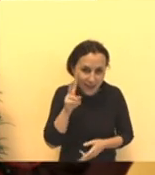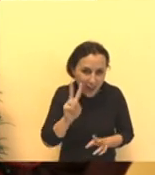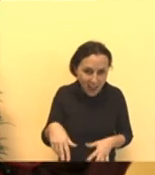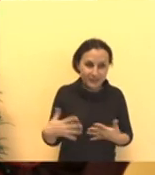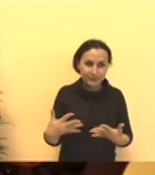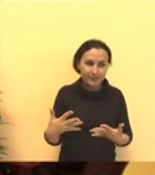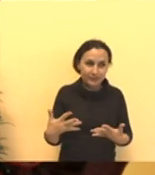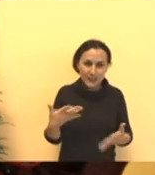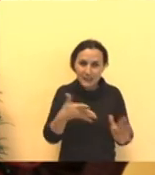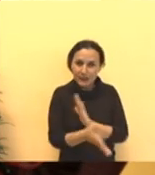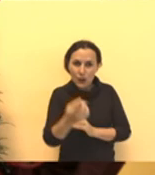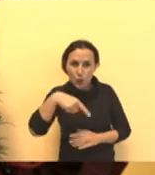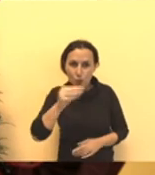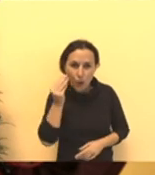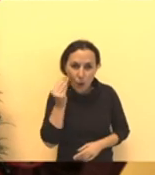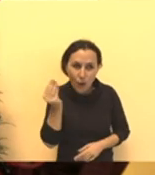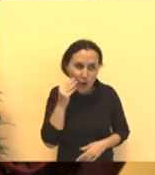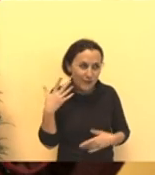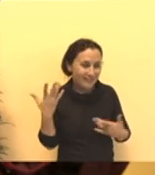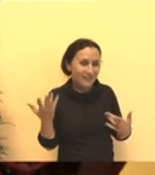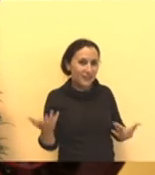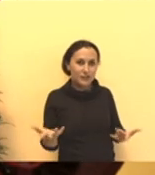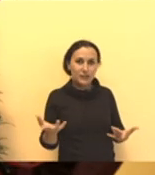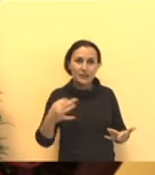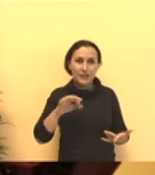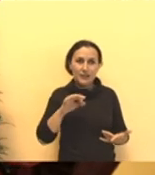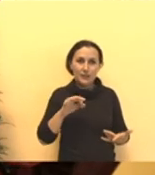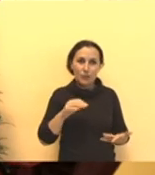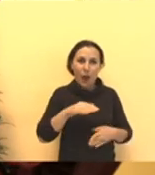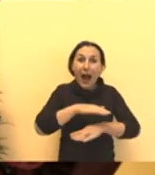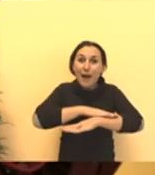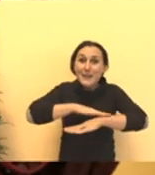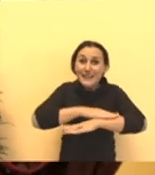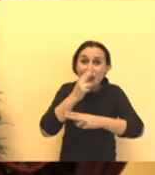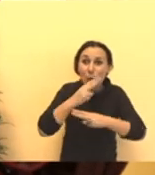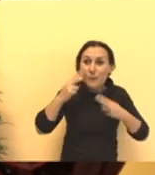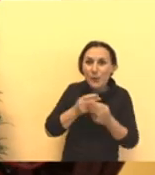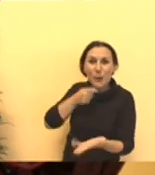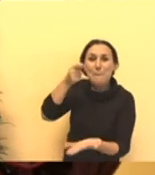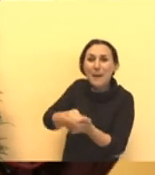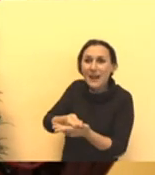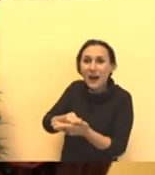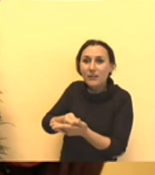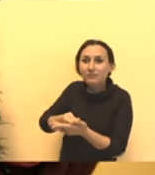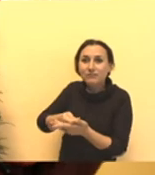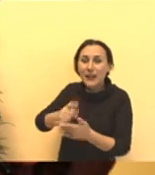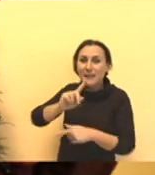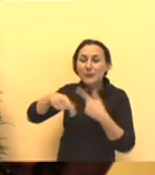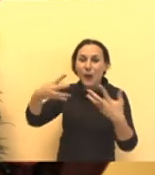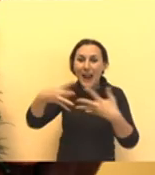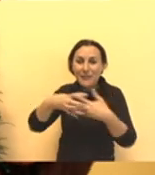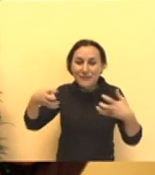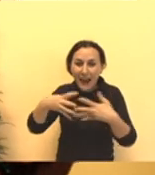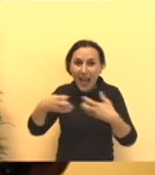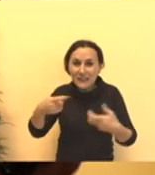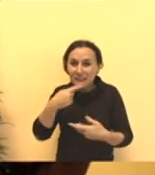como simplones. Pues eso era, y pagado por una administración. O sea, yo alucino. Y yo no soy una superdotada,